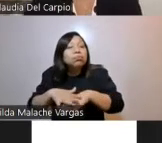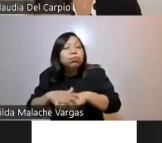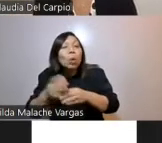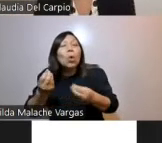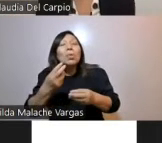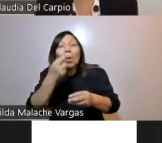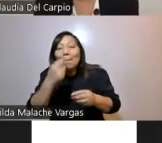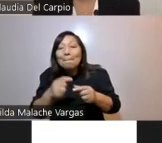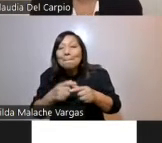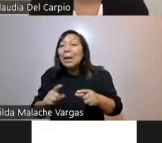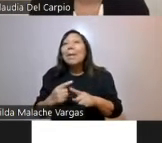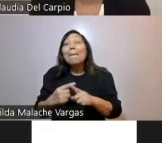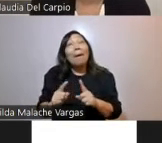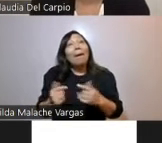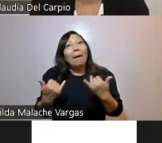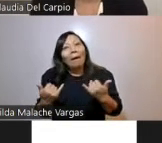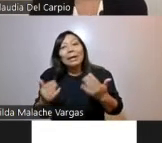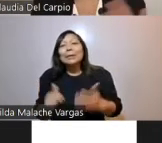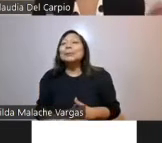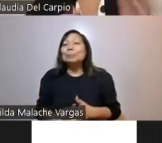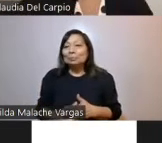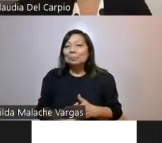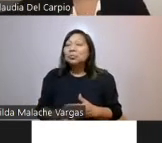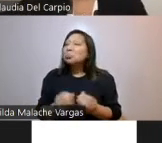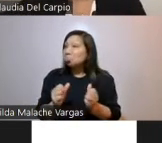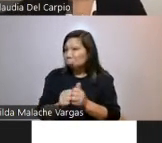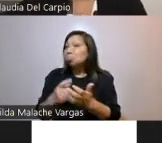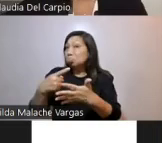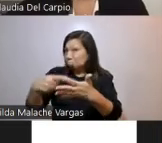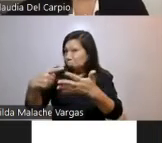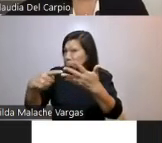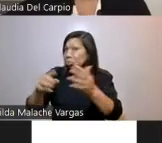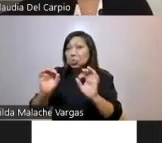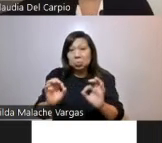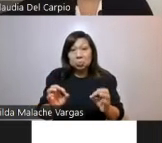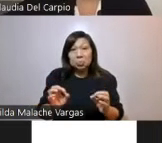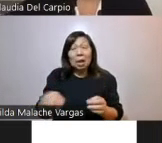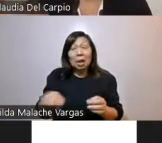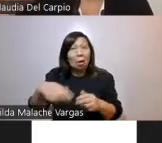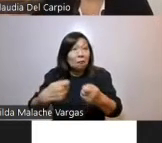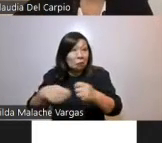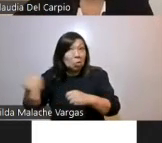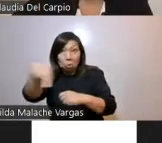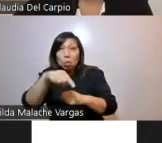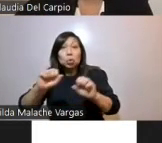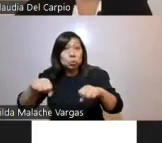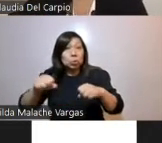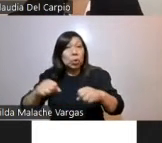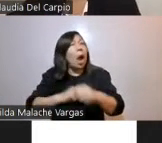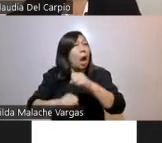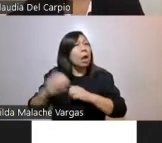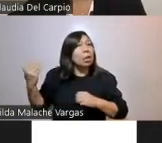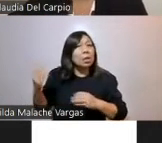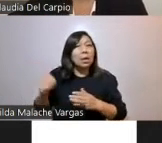menstrual. Felizmente, contamos con todas estas opciones actualmente en nuestro país. Hace 10 años